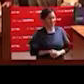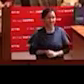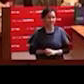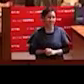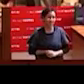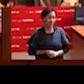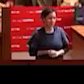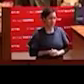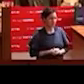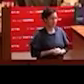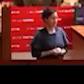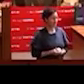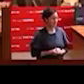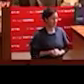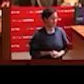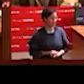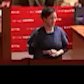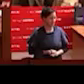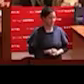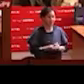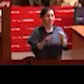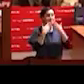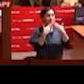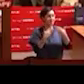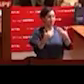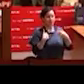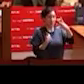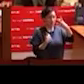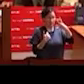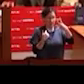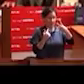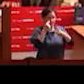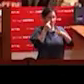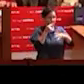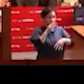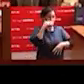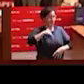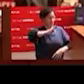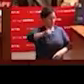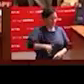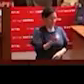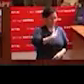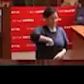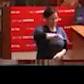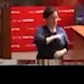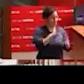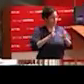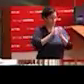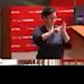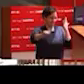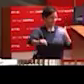aquí muchas graas Nada cuatro pinceladas porque estamos muy cansados todos y